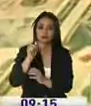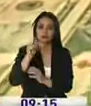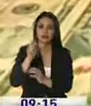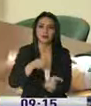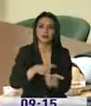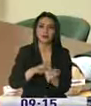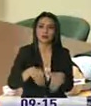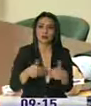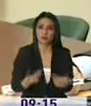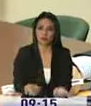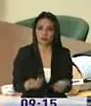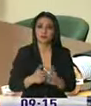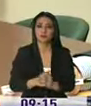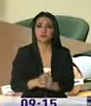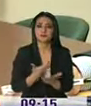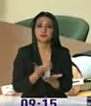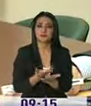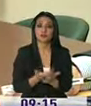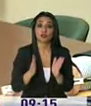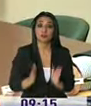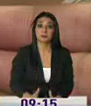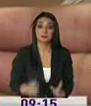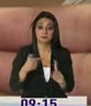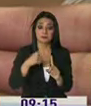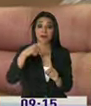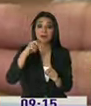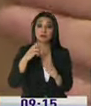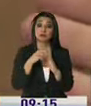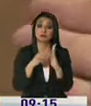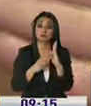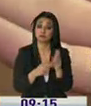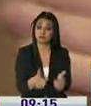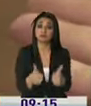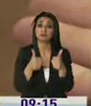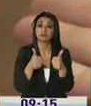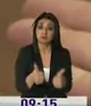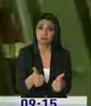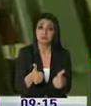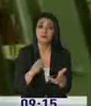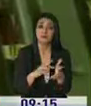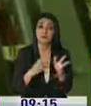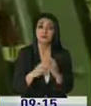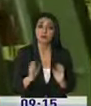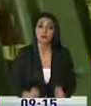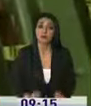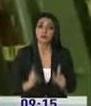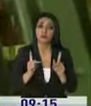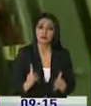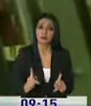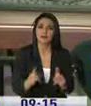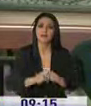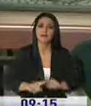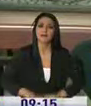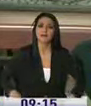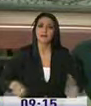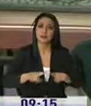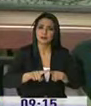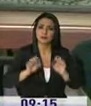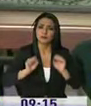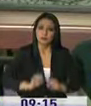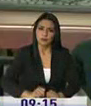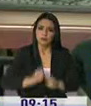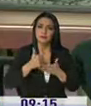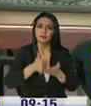deberán pagar. Para el economista Pablo Dávalos, la normativa es viable y estaría generando oportunidades a varios sectores.